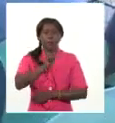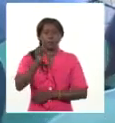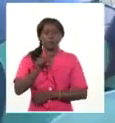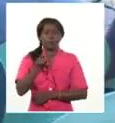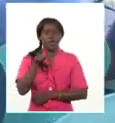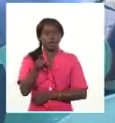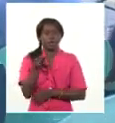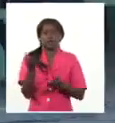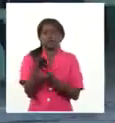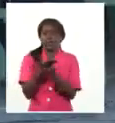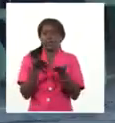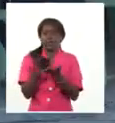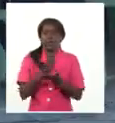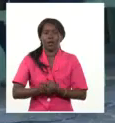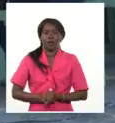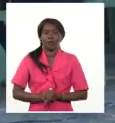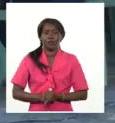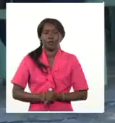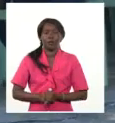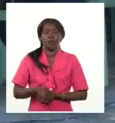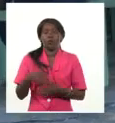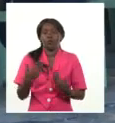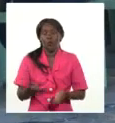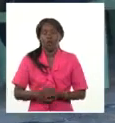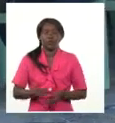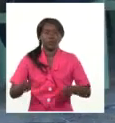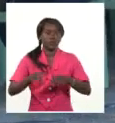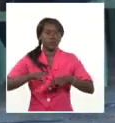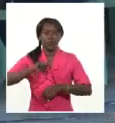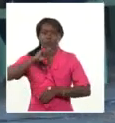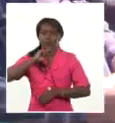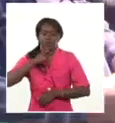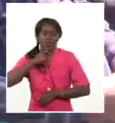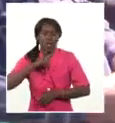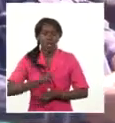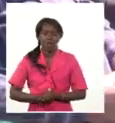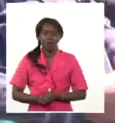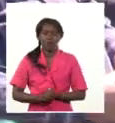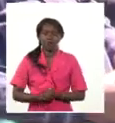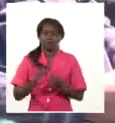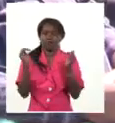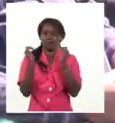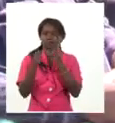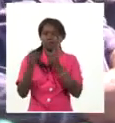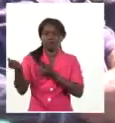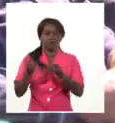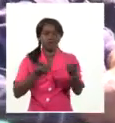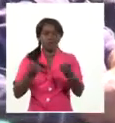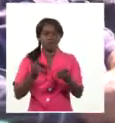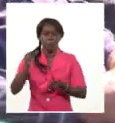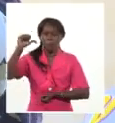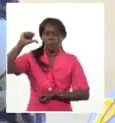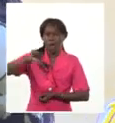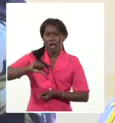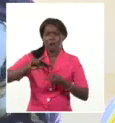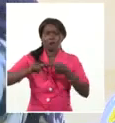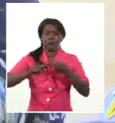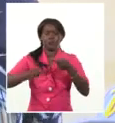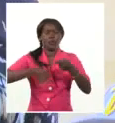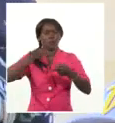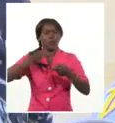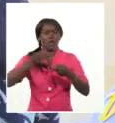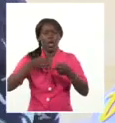de las principales problemáticas de esta comunidad como el mal estado de los viales las dificultades con el transporte y las comunicaciones